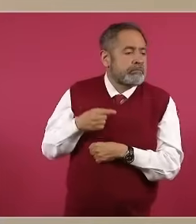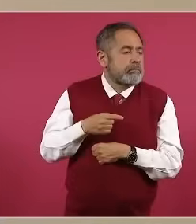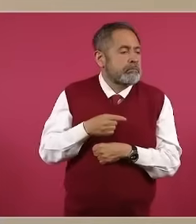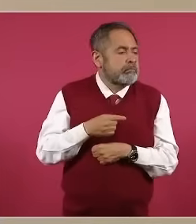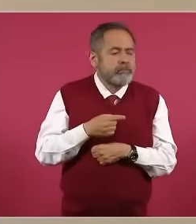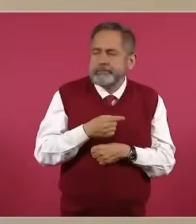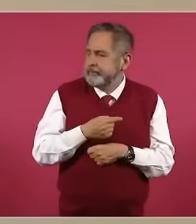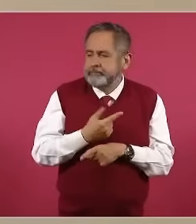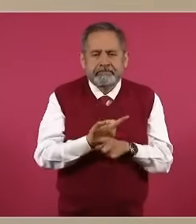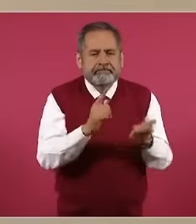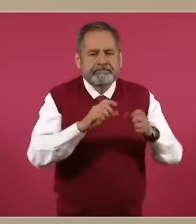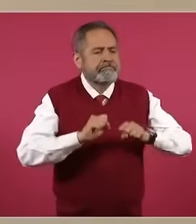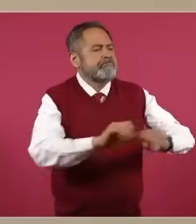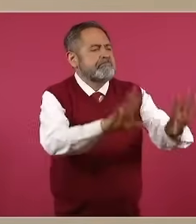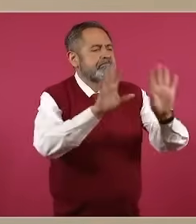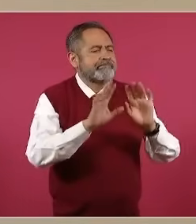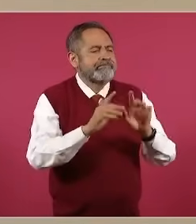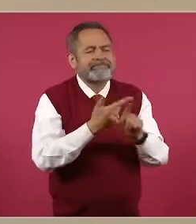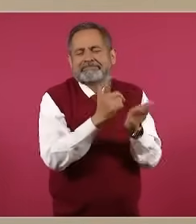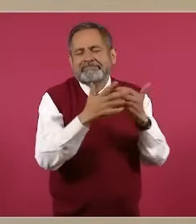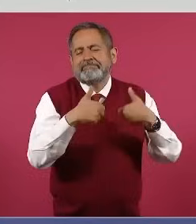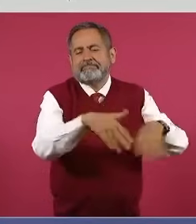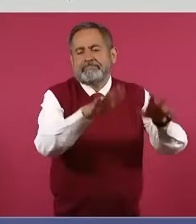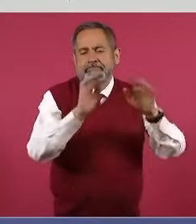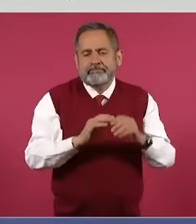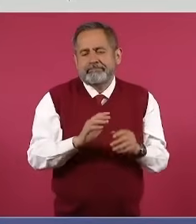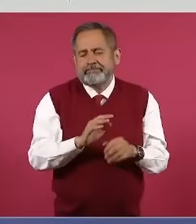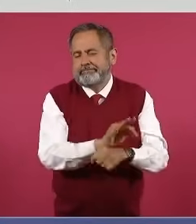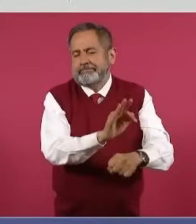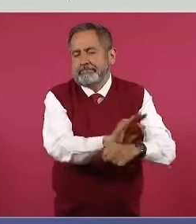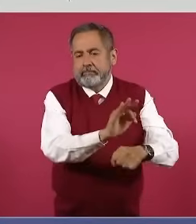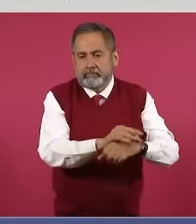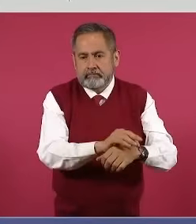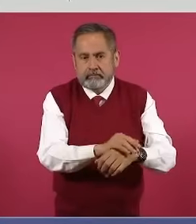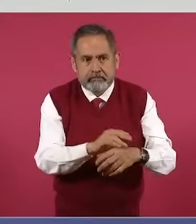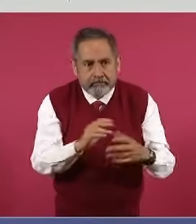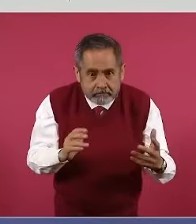Entonces, por eso no quieren que se reforme